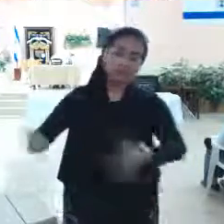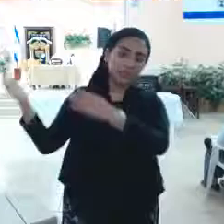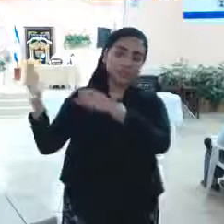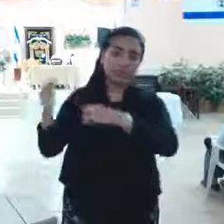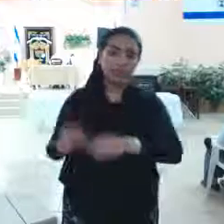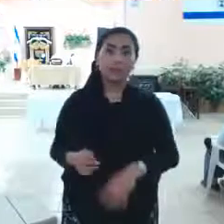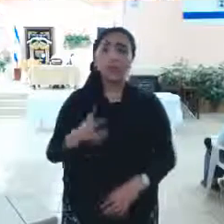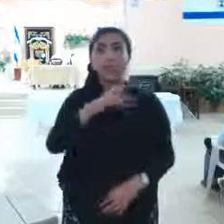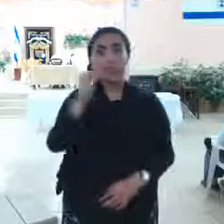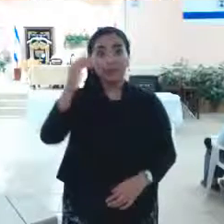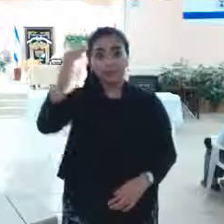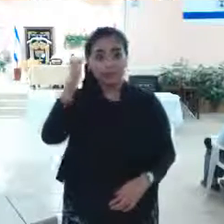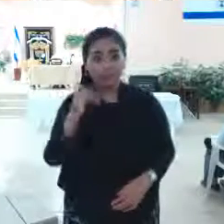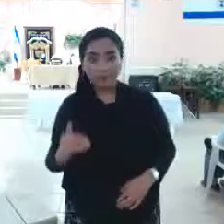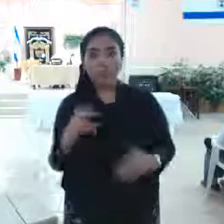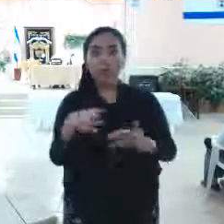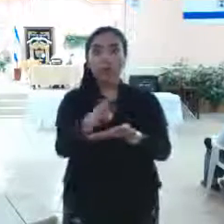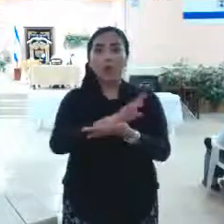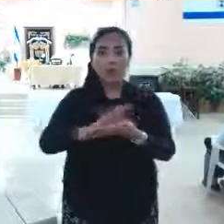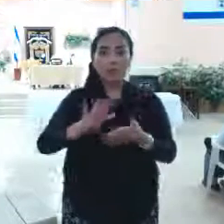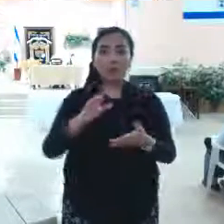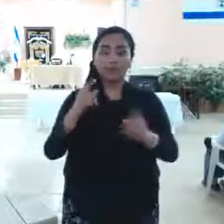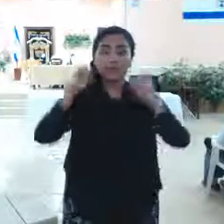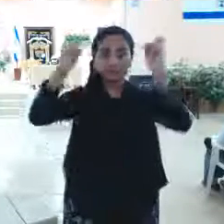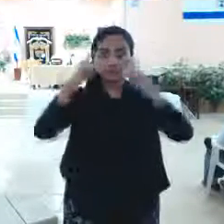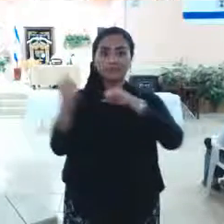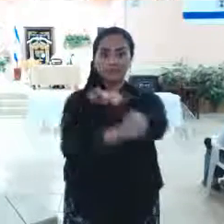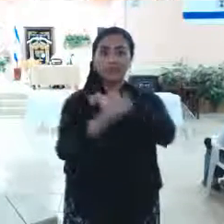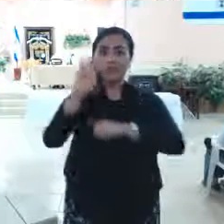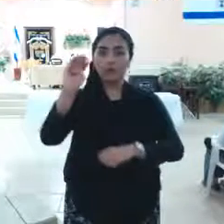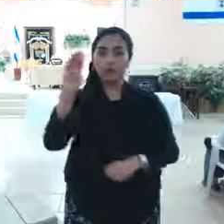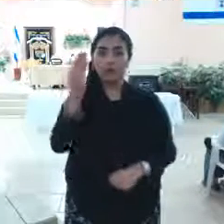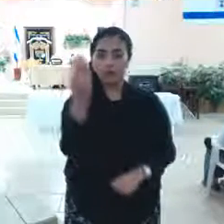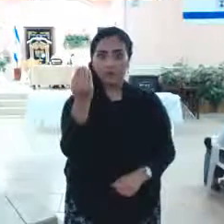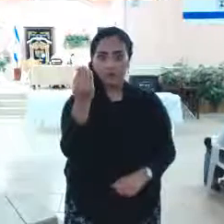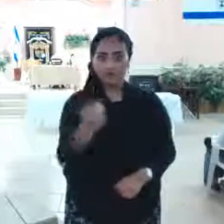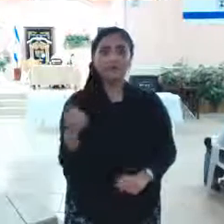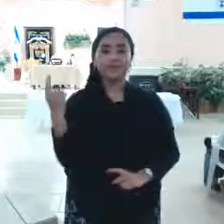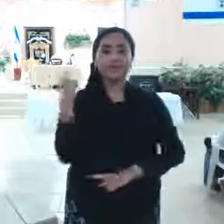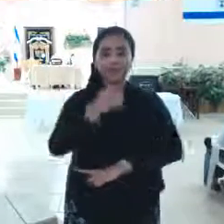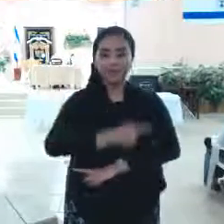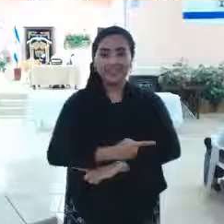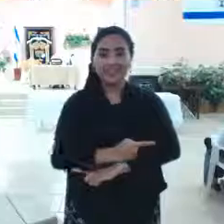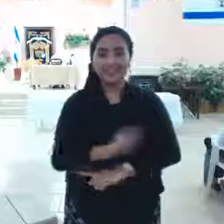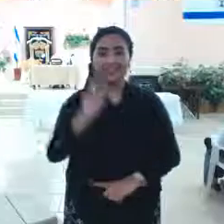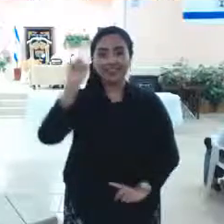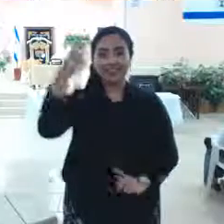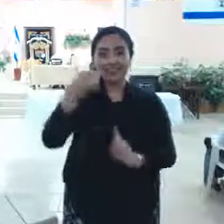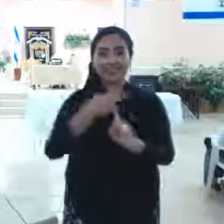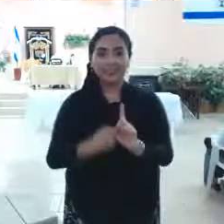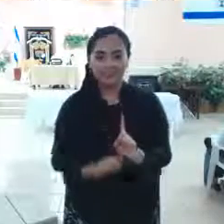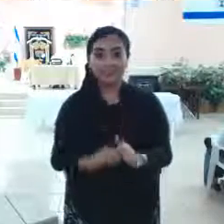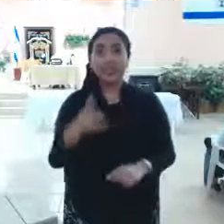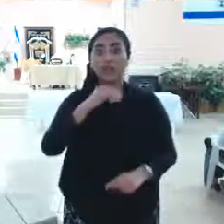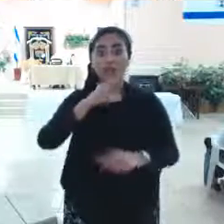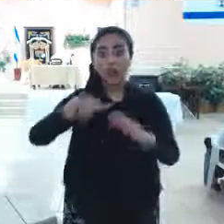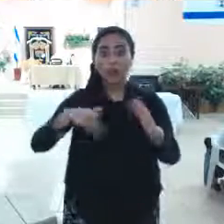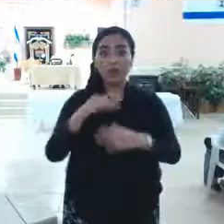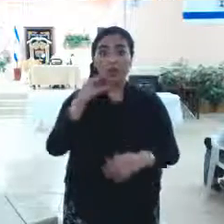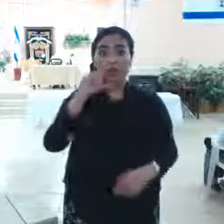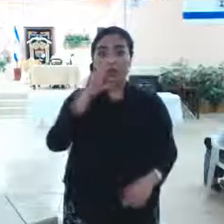Cedrón. Entonces sacrificaron Pesaj a los 14 días del mes segundo, y los Juanín y los levitas, llenos de vergüenza,